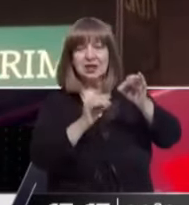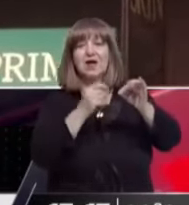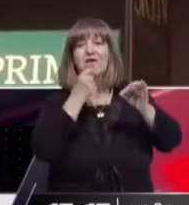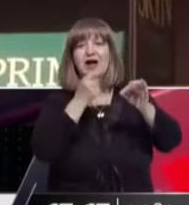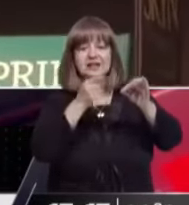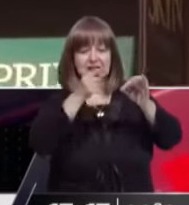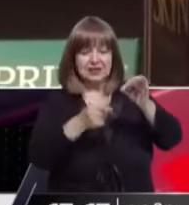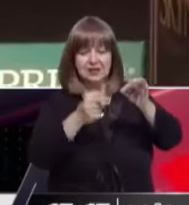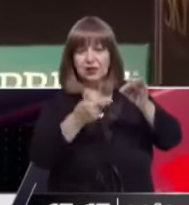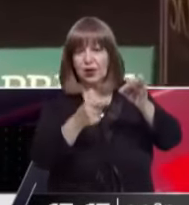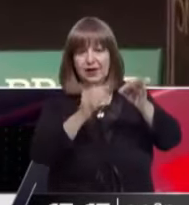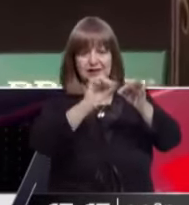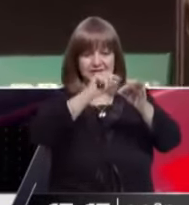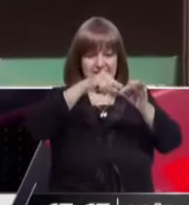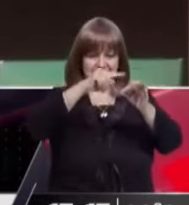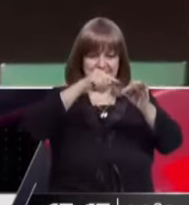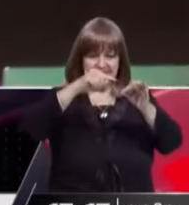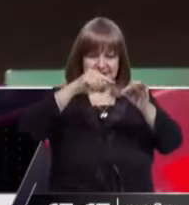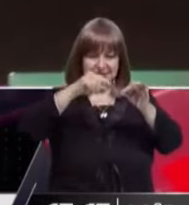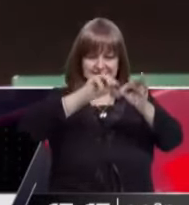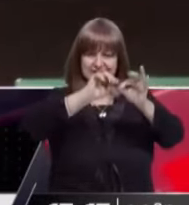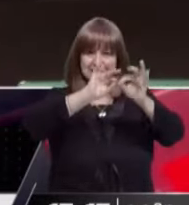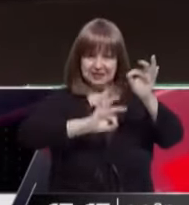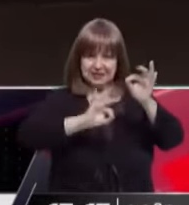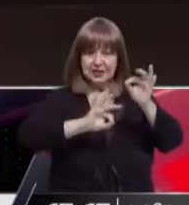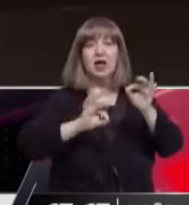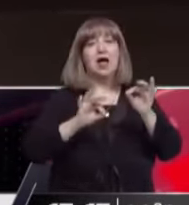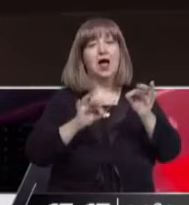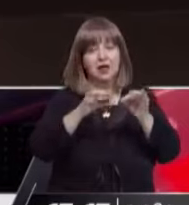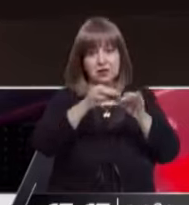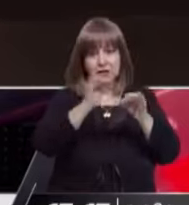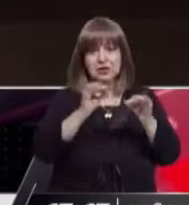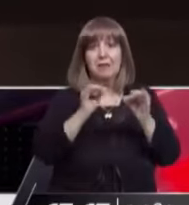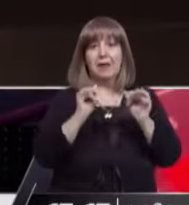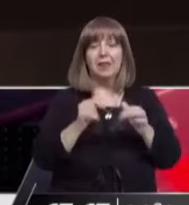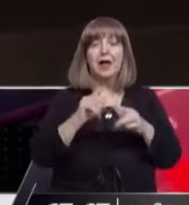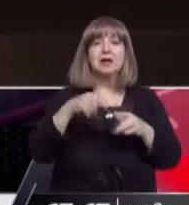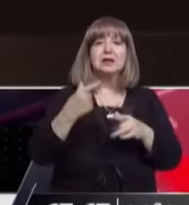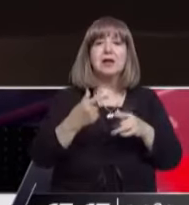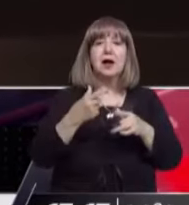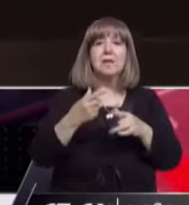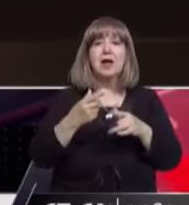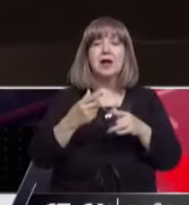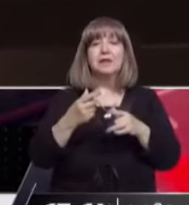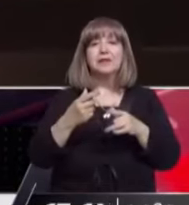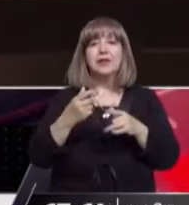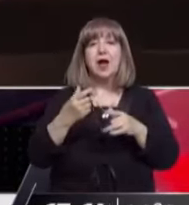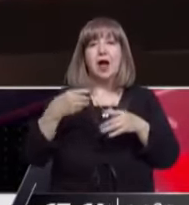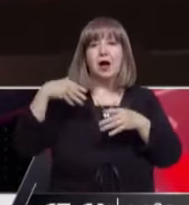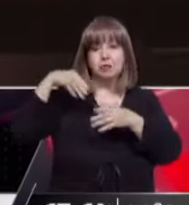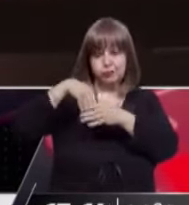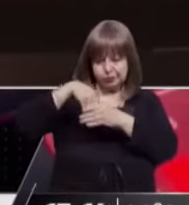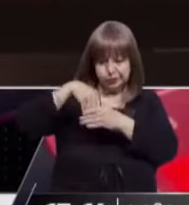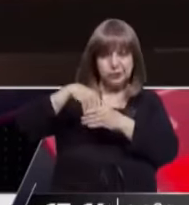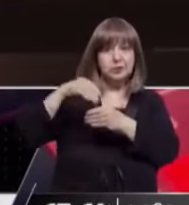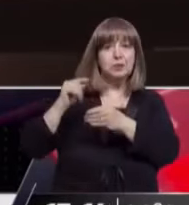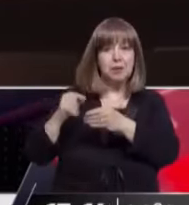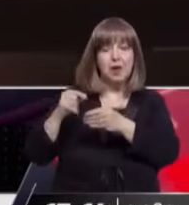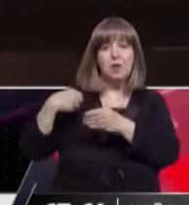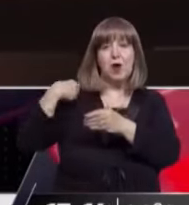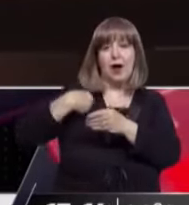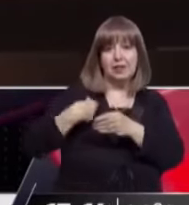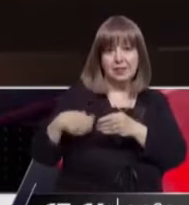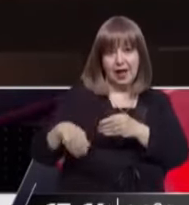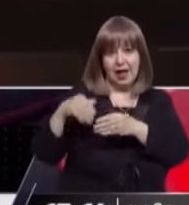lo vas a llevar en la cartera, en una bolsita, siempre se dice por allí, llevar la copita menstrual o la toallita en una bolsita de tela, llévala ahí